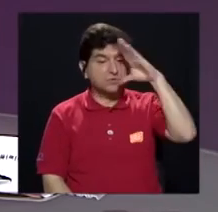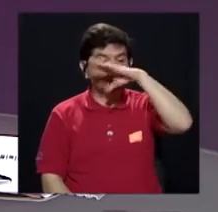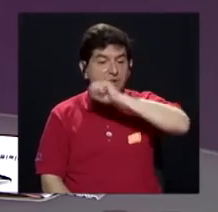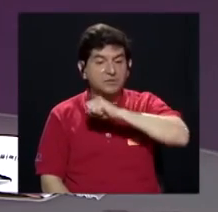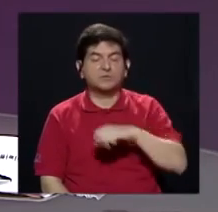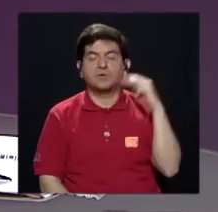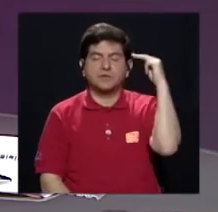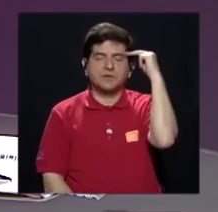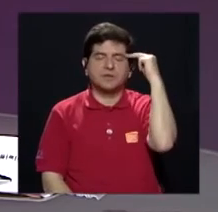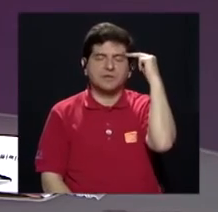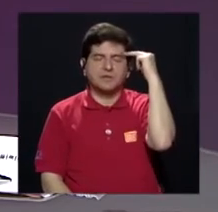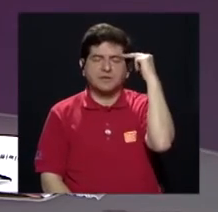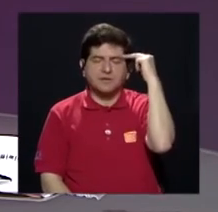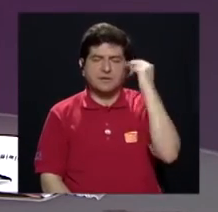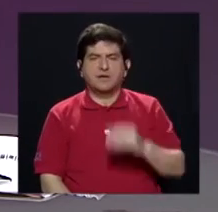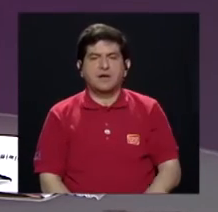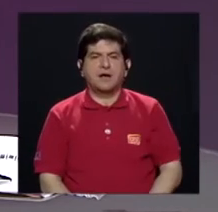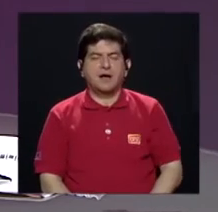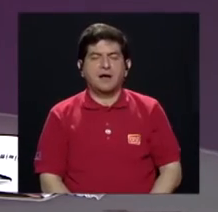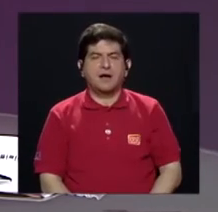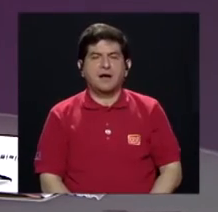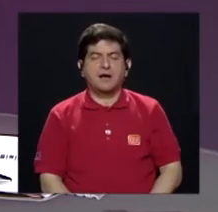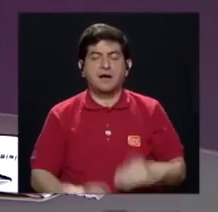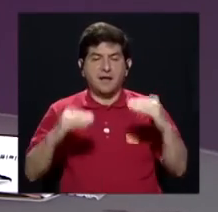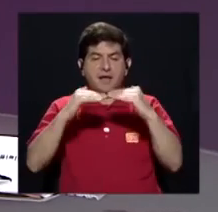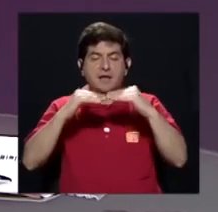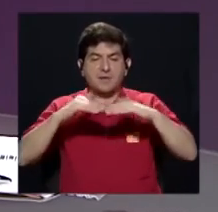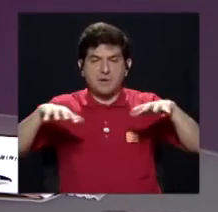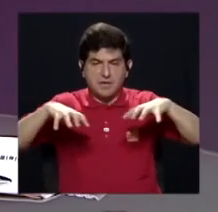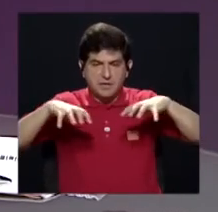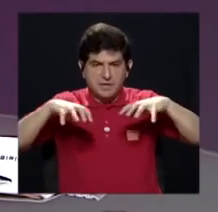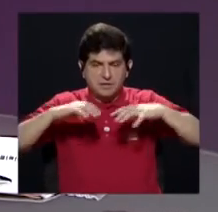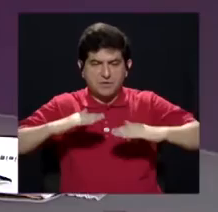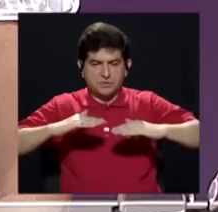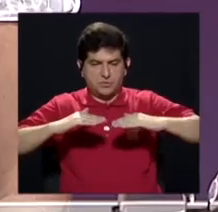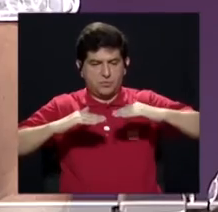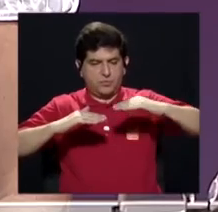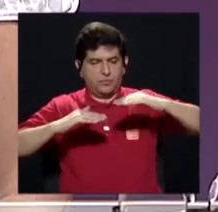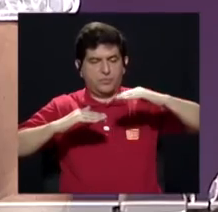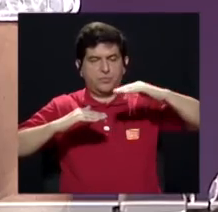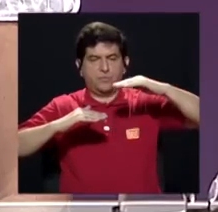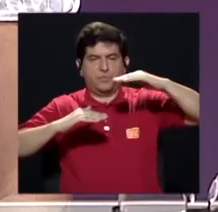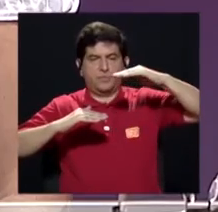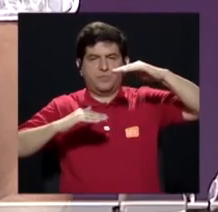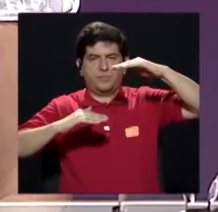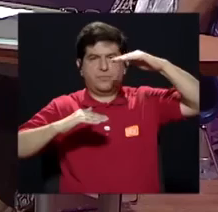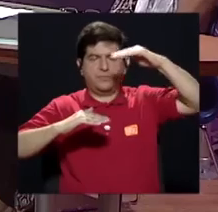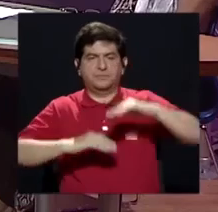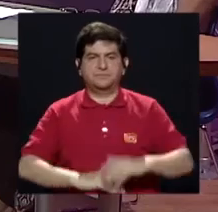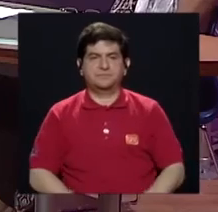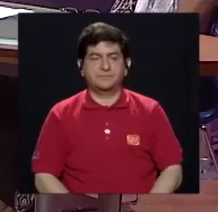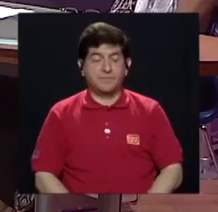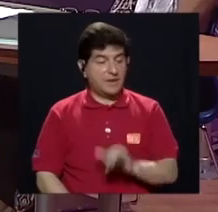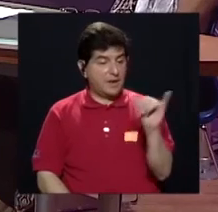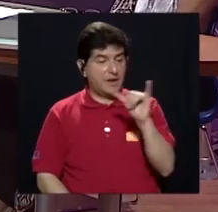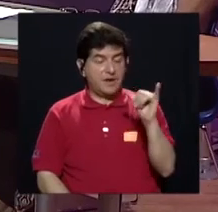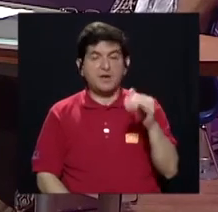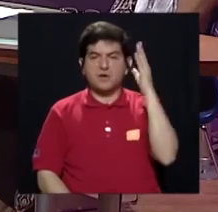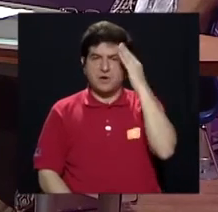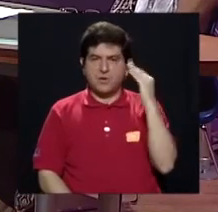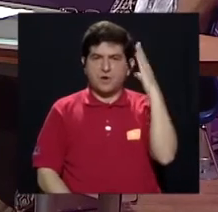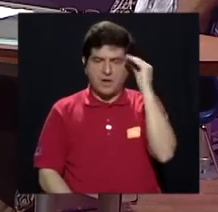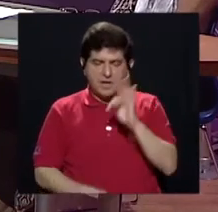la meditación se sube el nivel vibratorio. Ajá. Y entonces, ese también es una